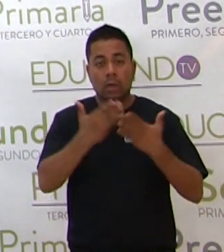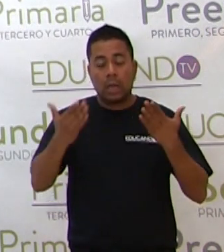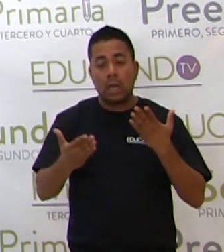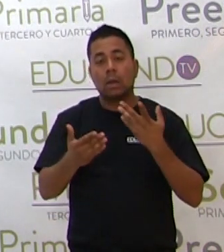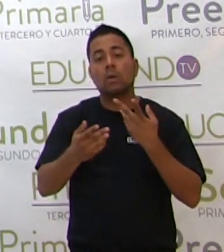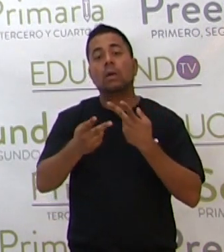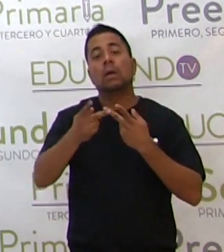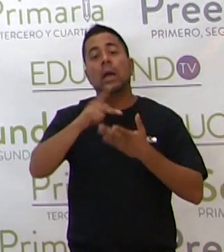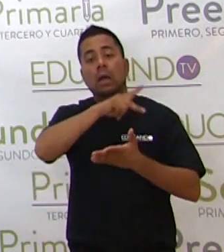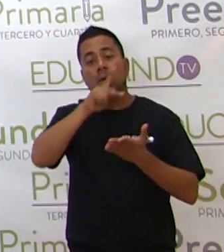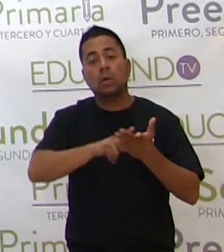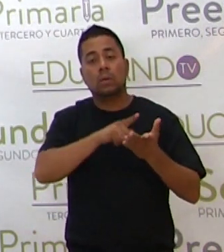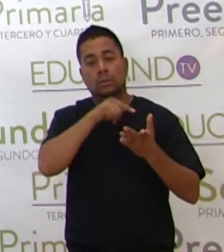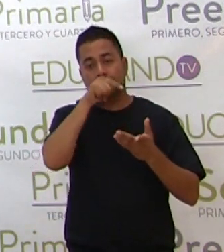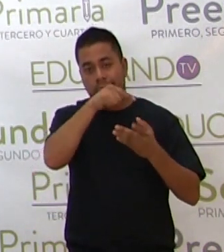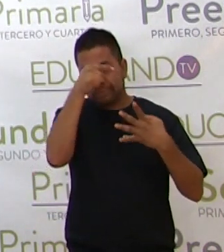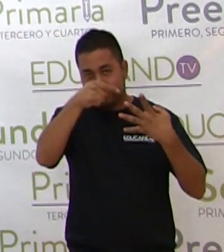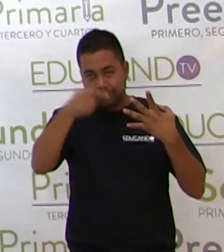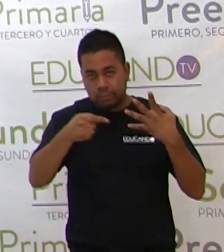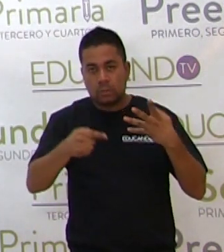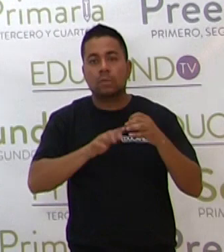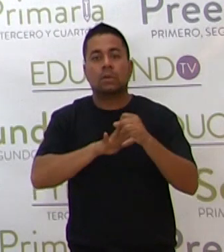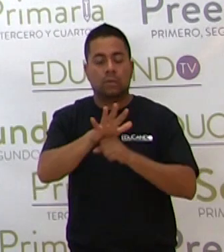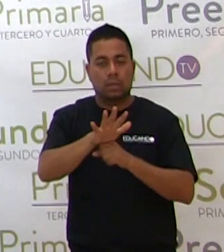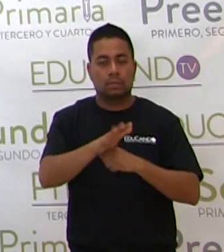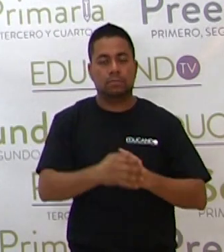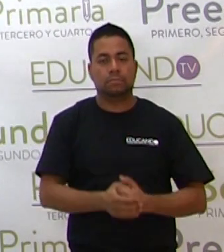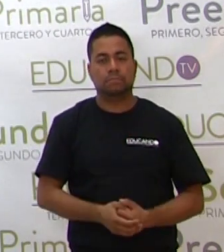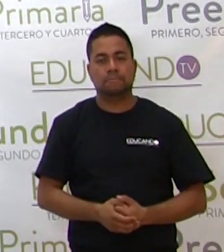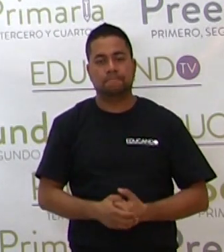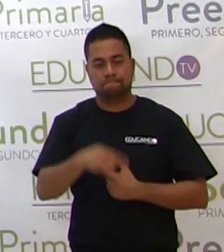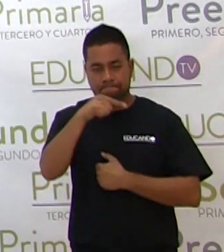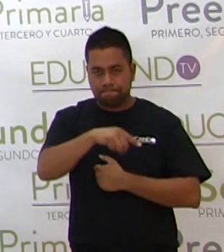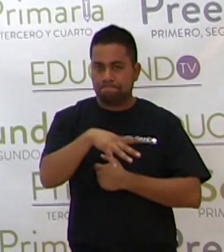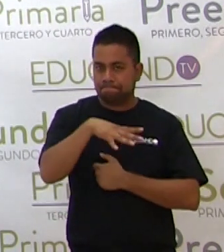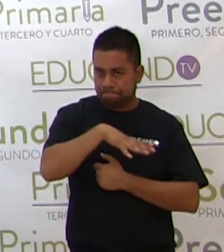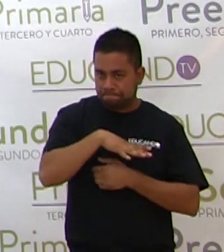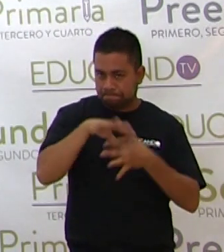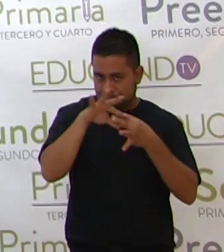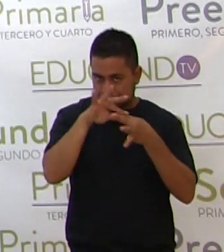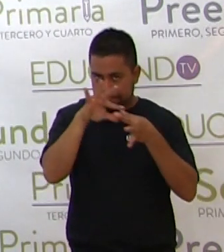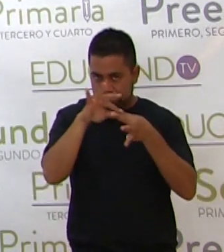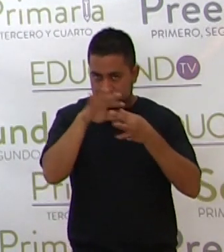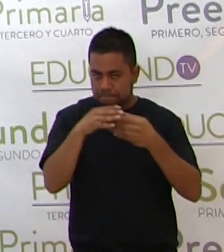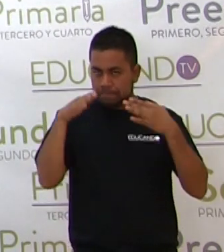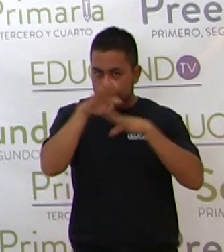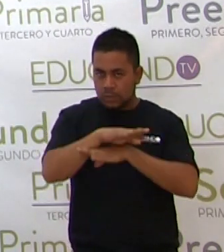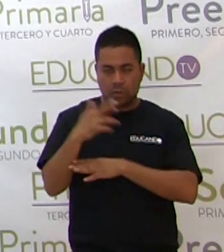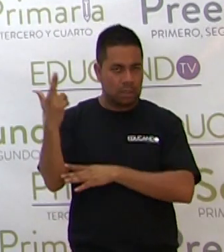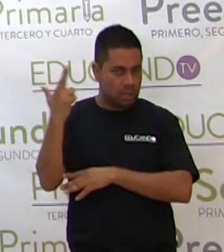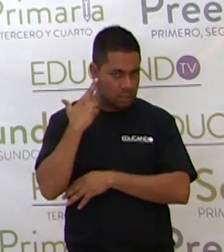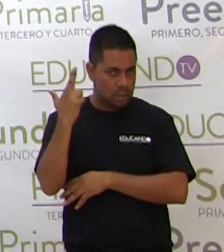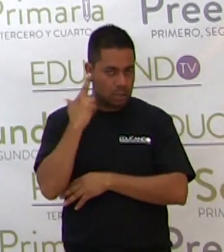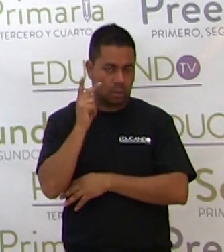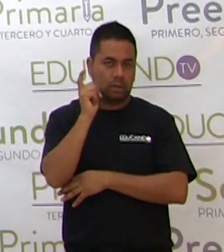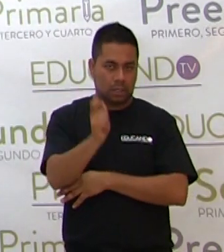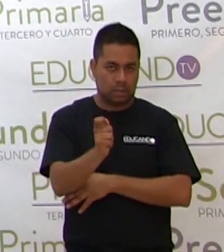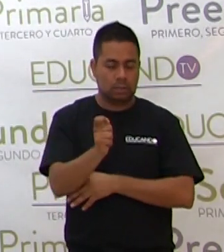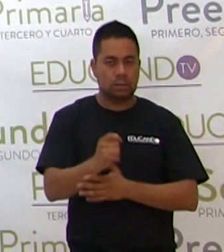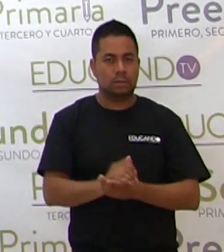entonces lo que vimos vimos la noción de la radio